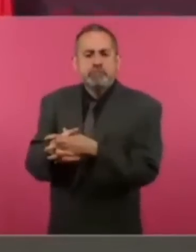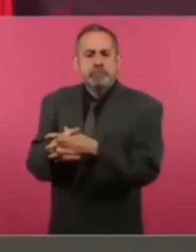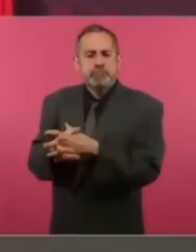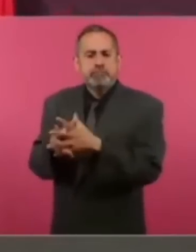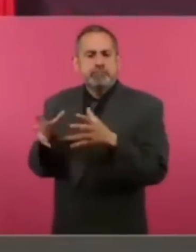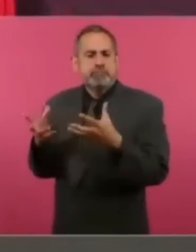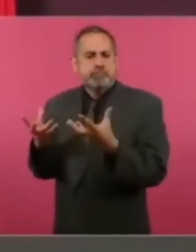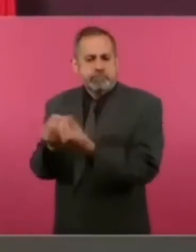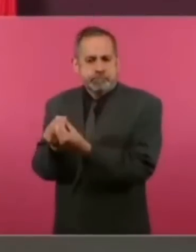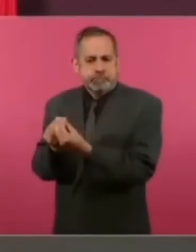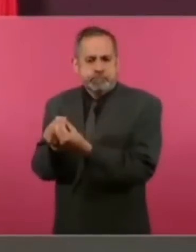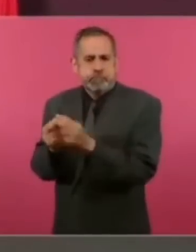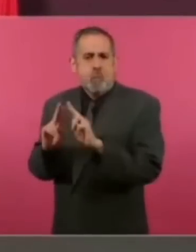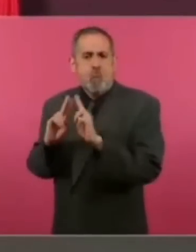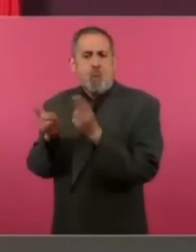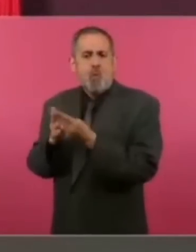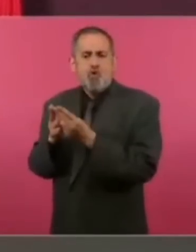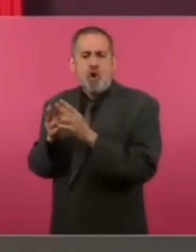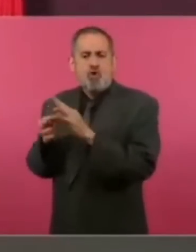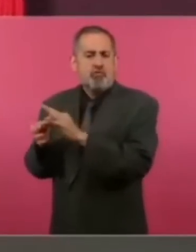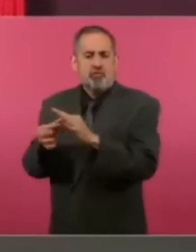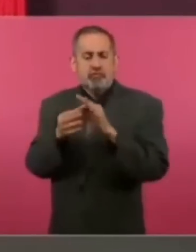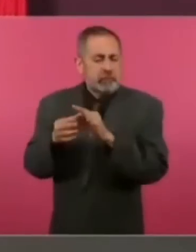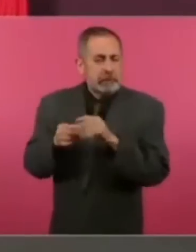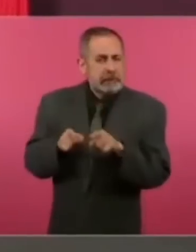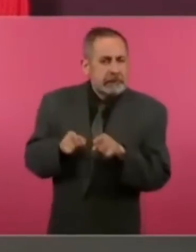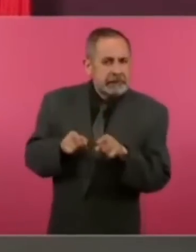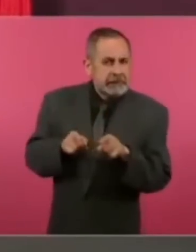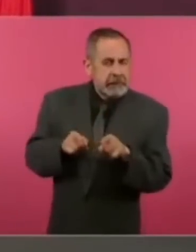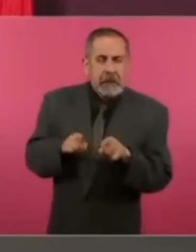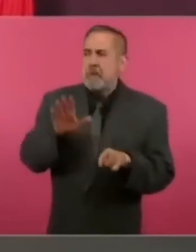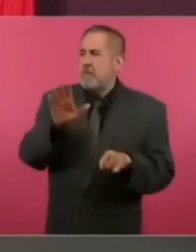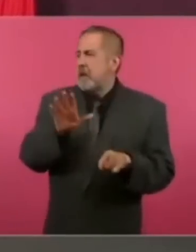y al parecer va a seguir gobernando